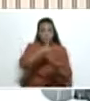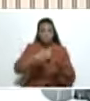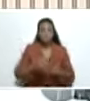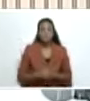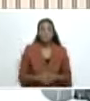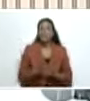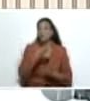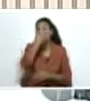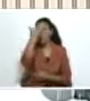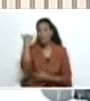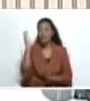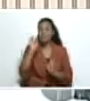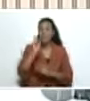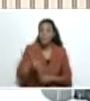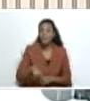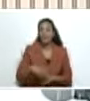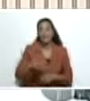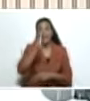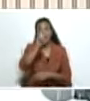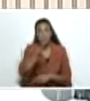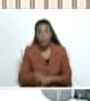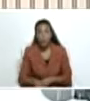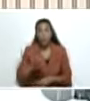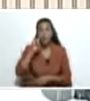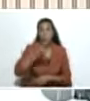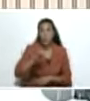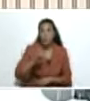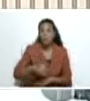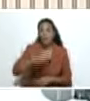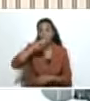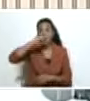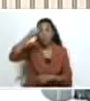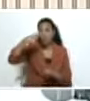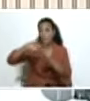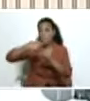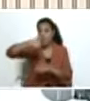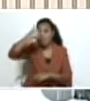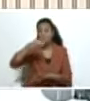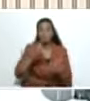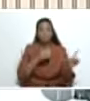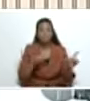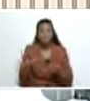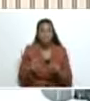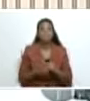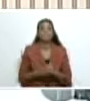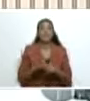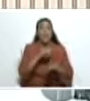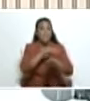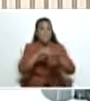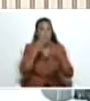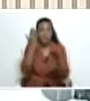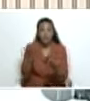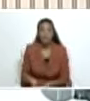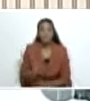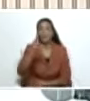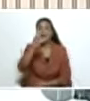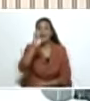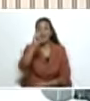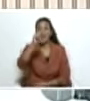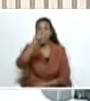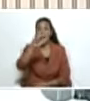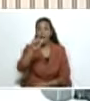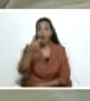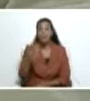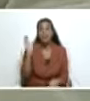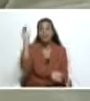Maduro Más todos los lunes. Así que activado está el ministro Leal Tellería, encargado